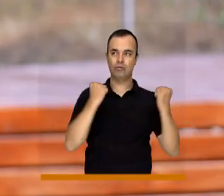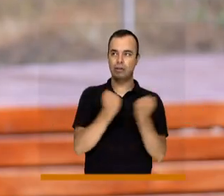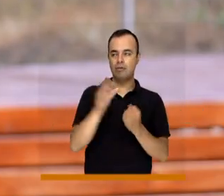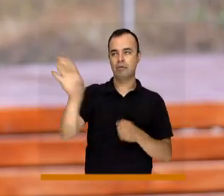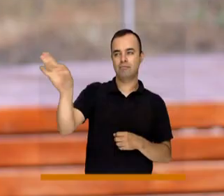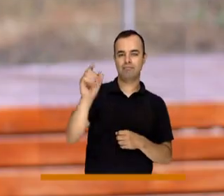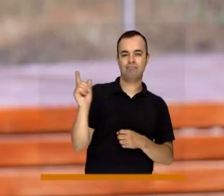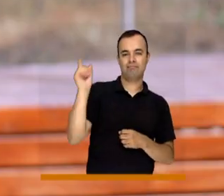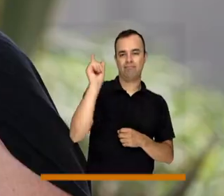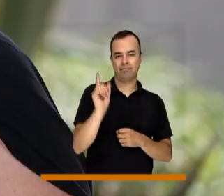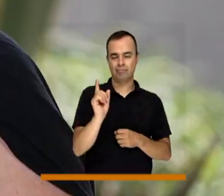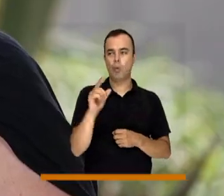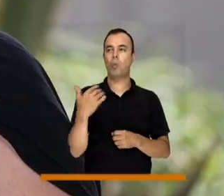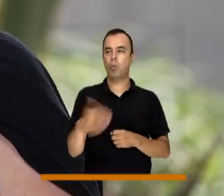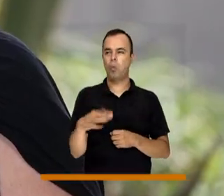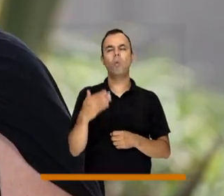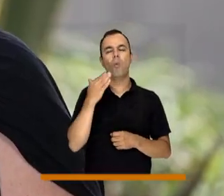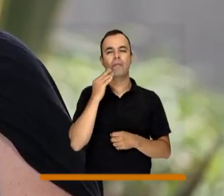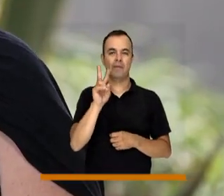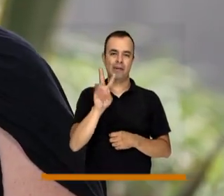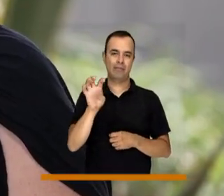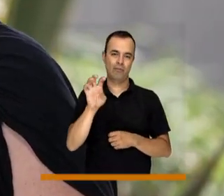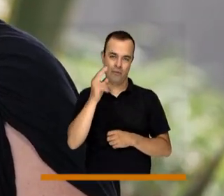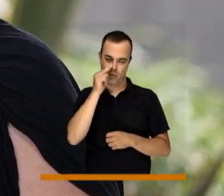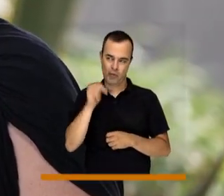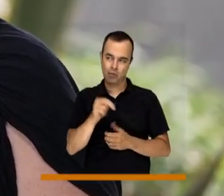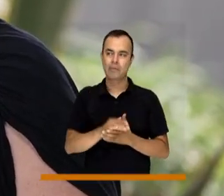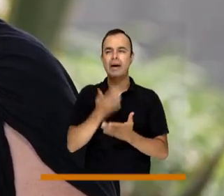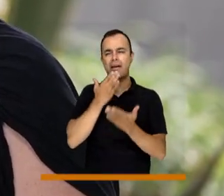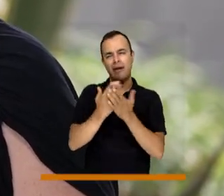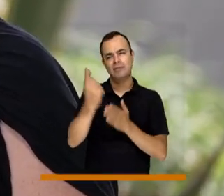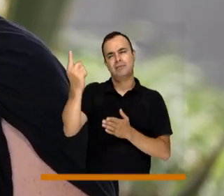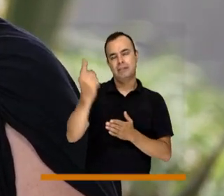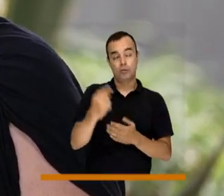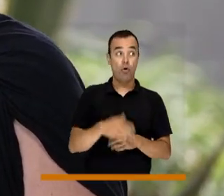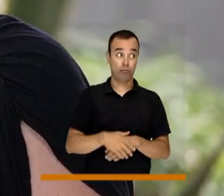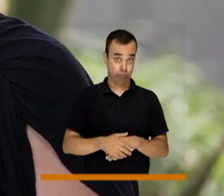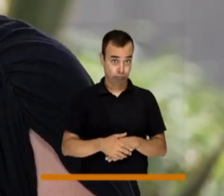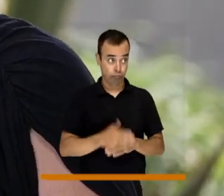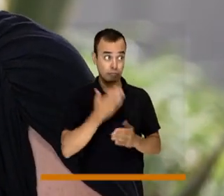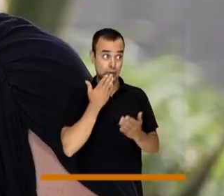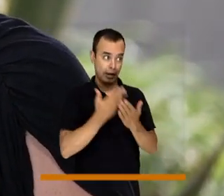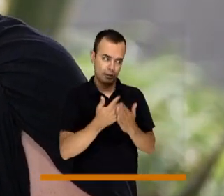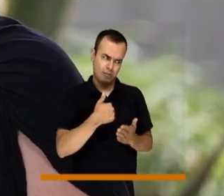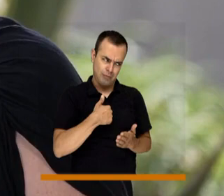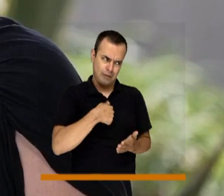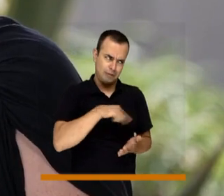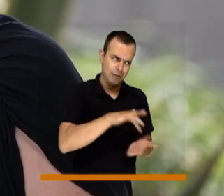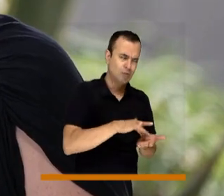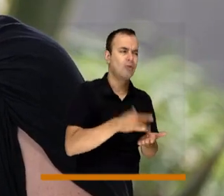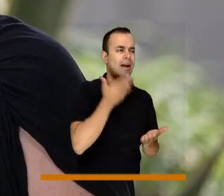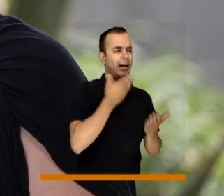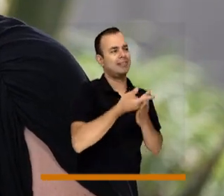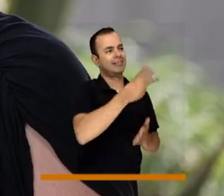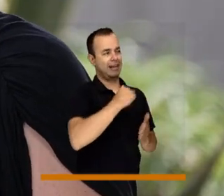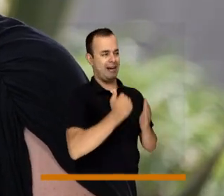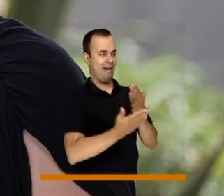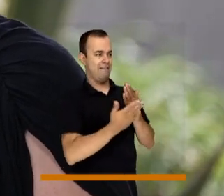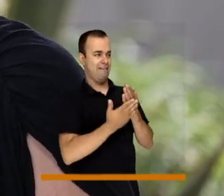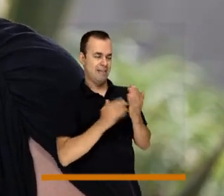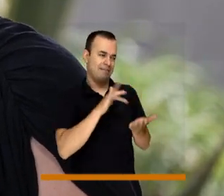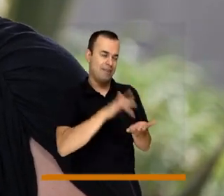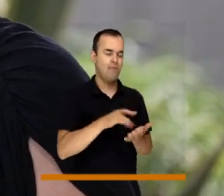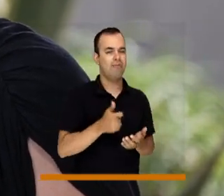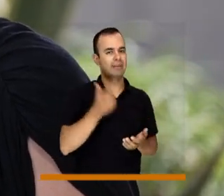pasado 29 de junio. Gracias por compartir con nosotros este espacio. No, gracias por esta invitación. Me